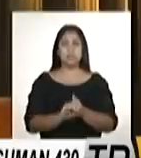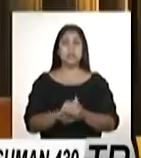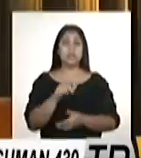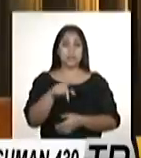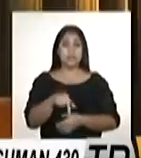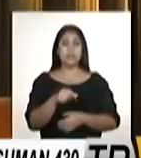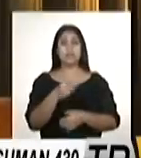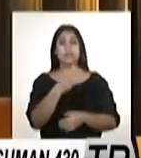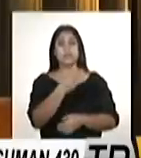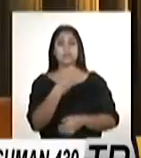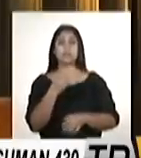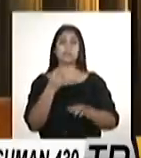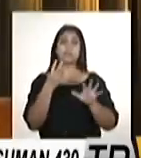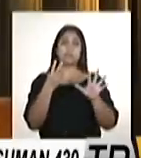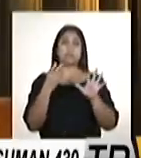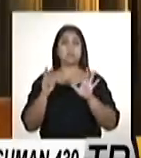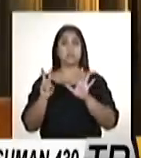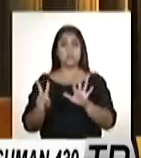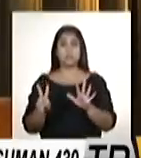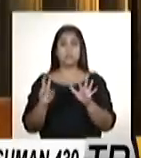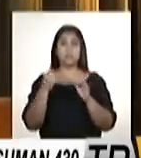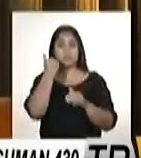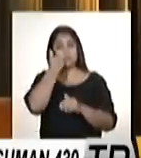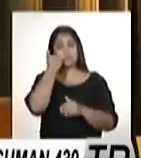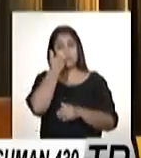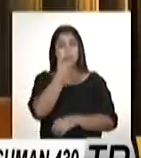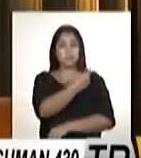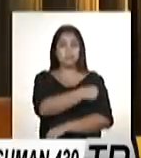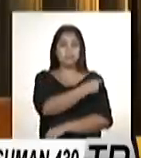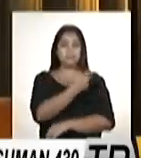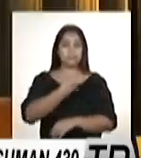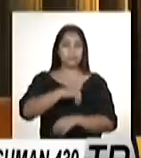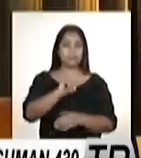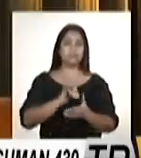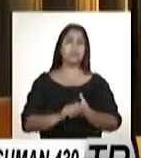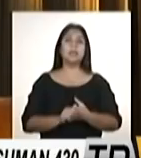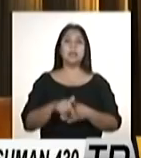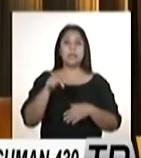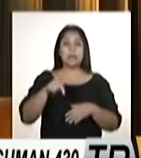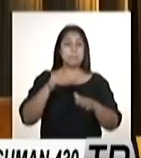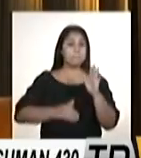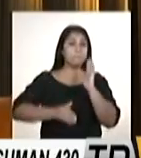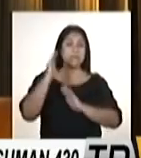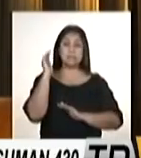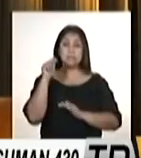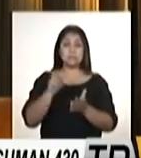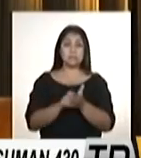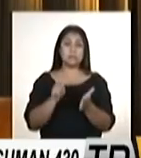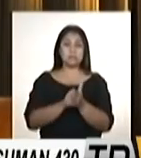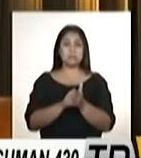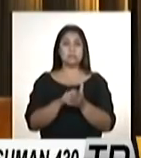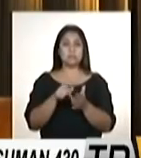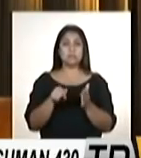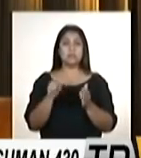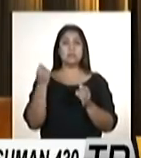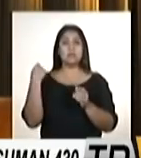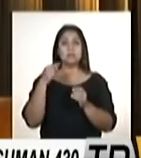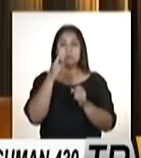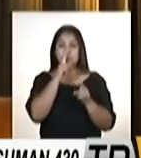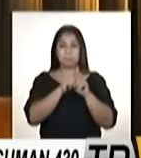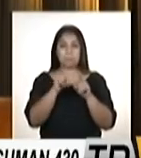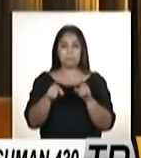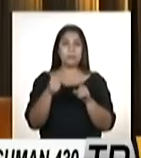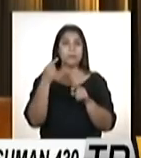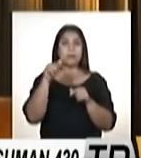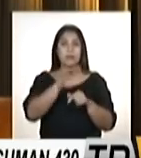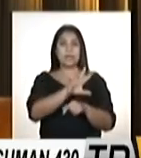387 casos activos. Sin embargo, ha sido también el día en que más pruebas se han realizado, porque logramos